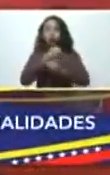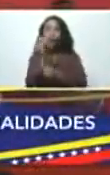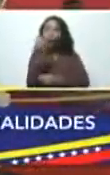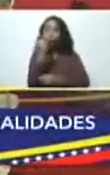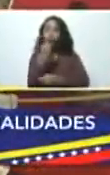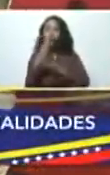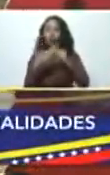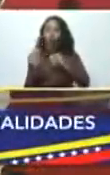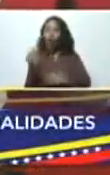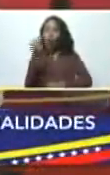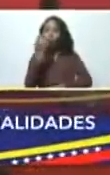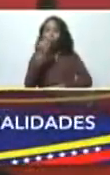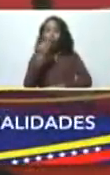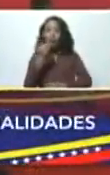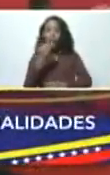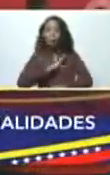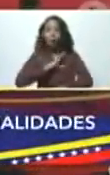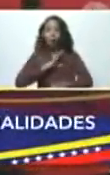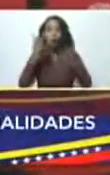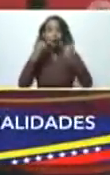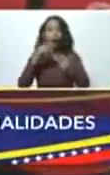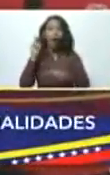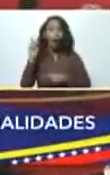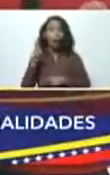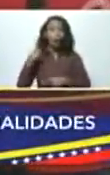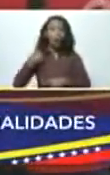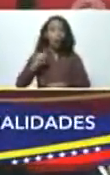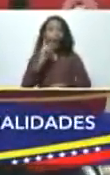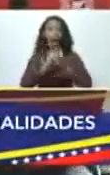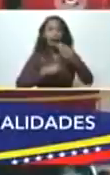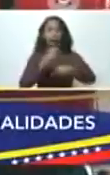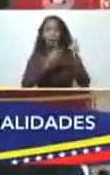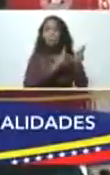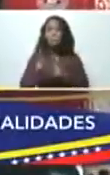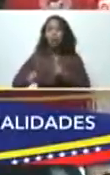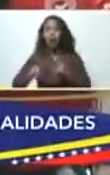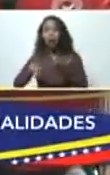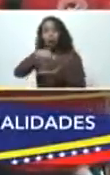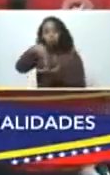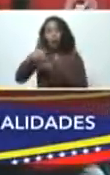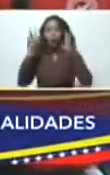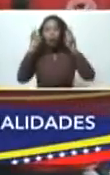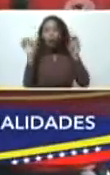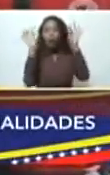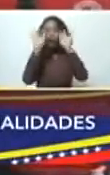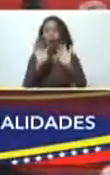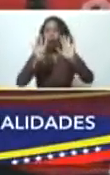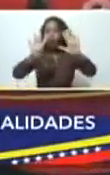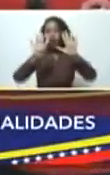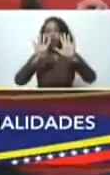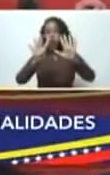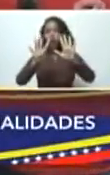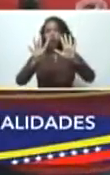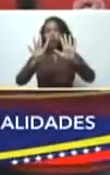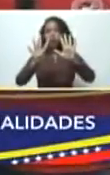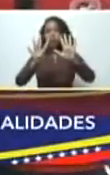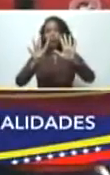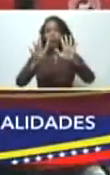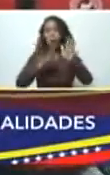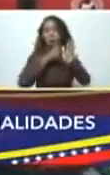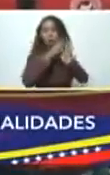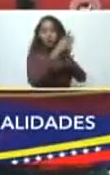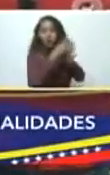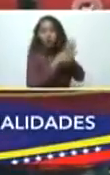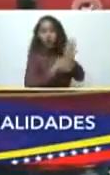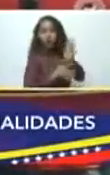el alimento, eso tiene que ser un plan nacional. Forma parte de las nuevas, de los nueve vértices de